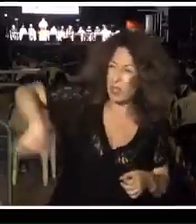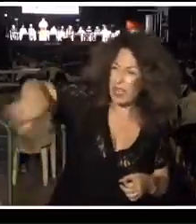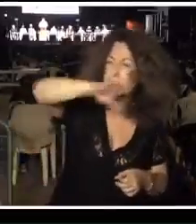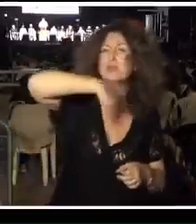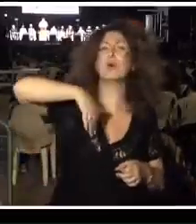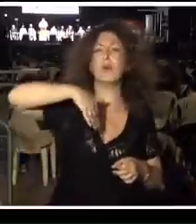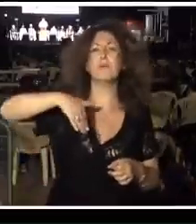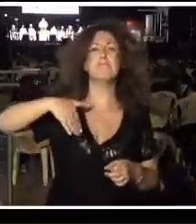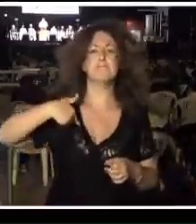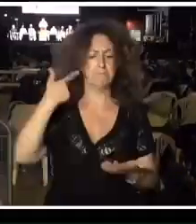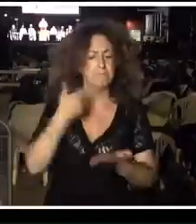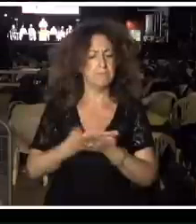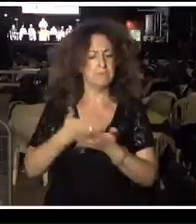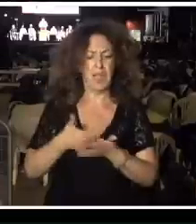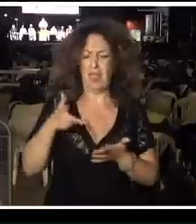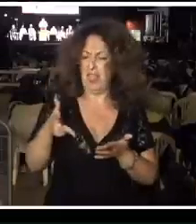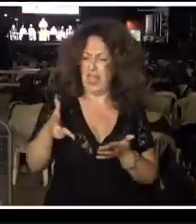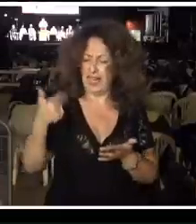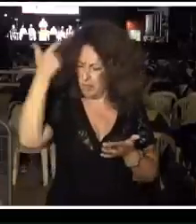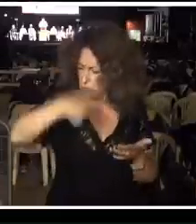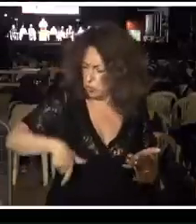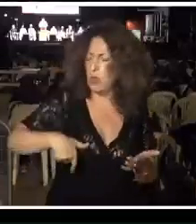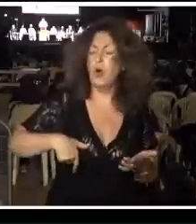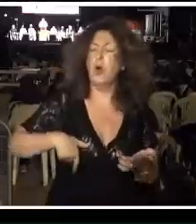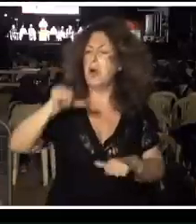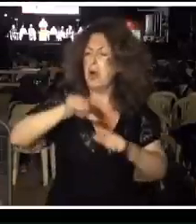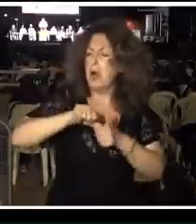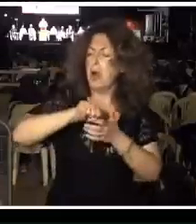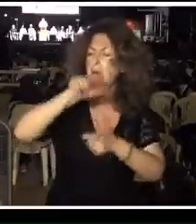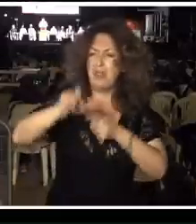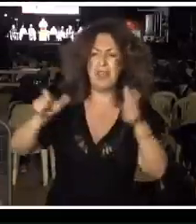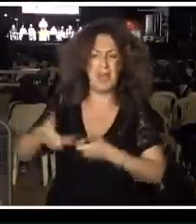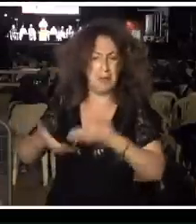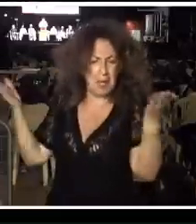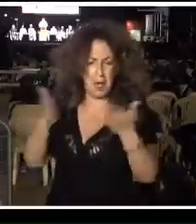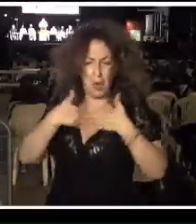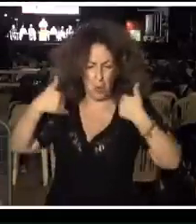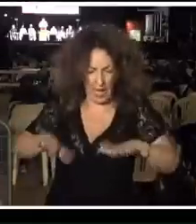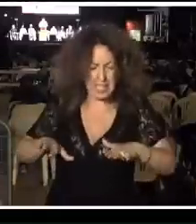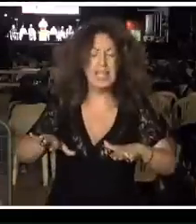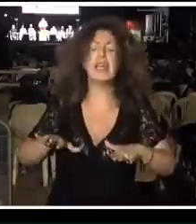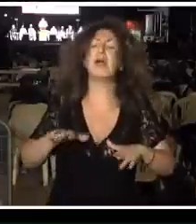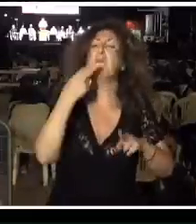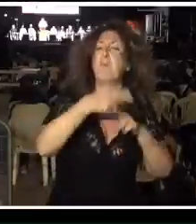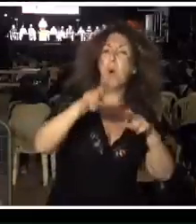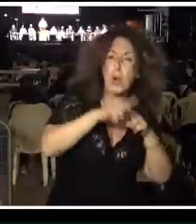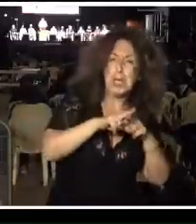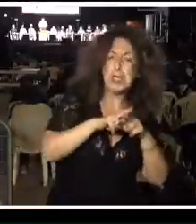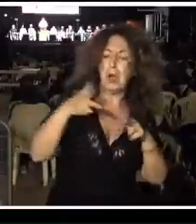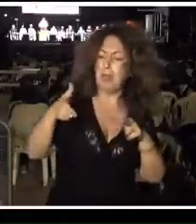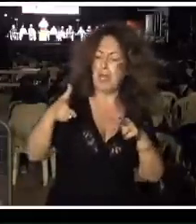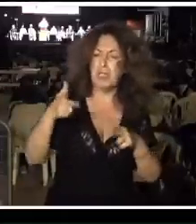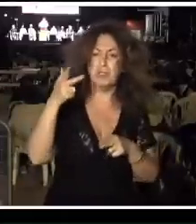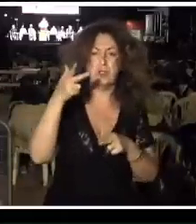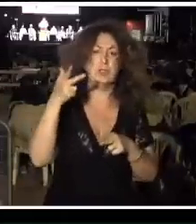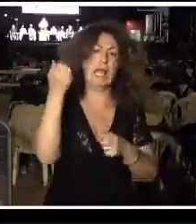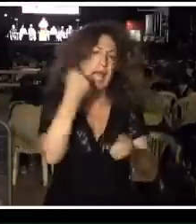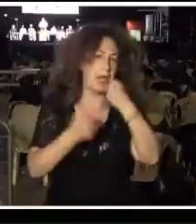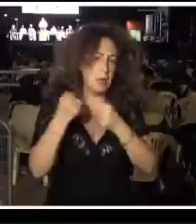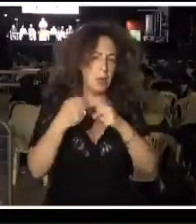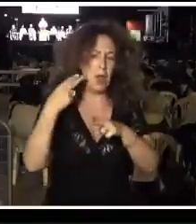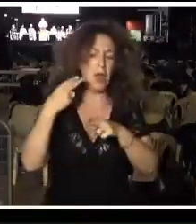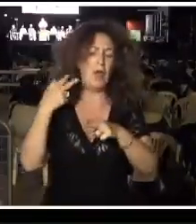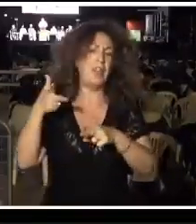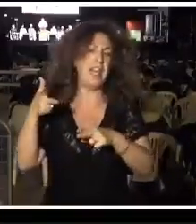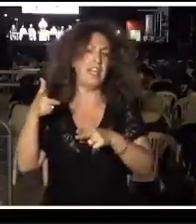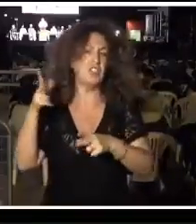ejercicio y disfrute de todos los derechos civiles y políticos y de los económicos y sociales. Para ello, el